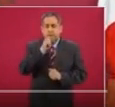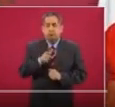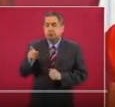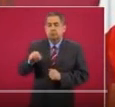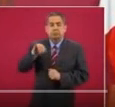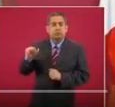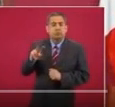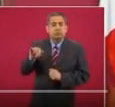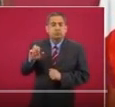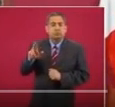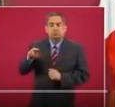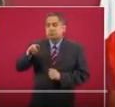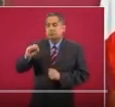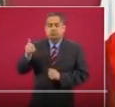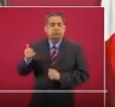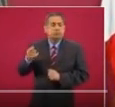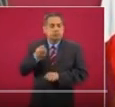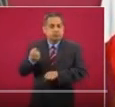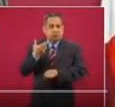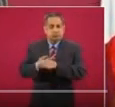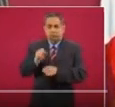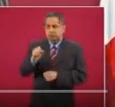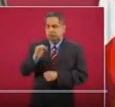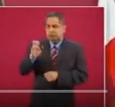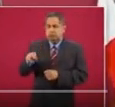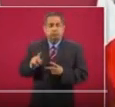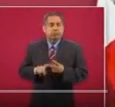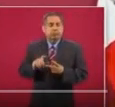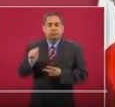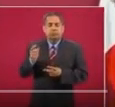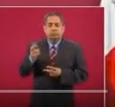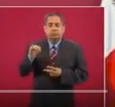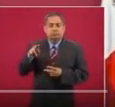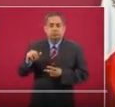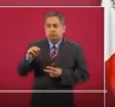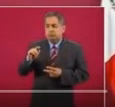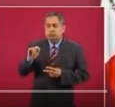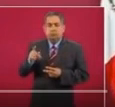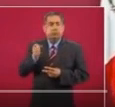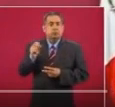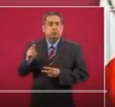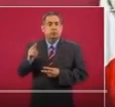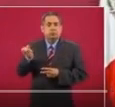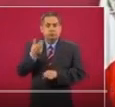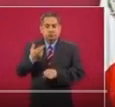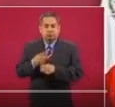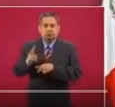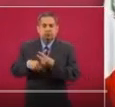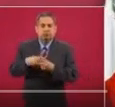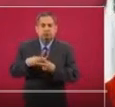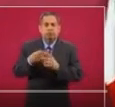May secretario de bienestar y Montiel subsecretaria van a informarles